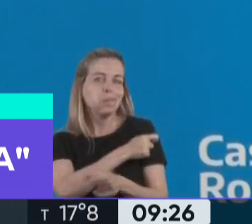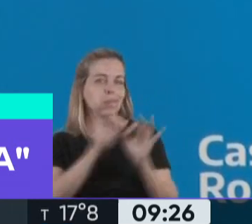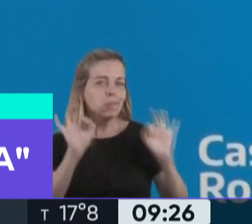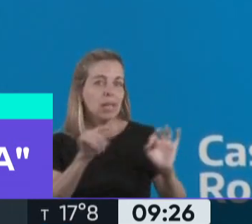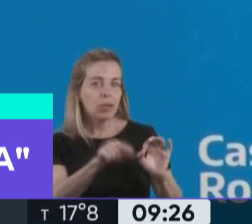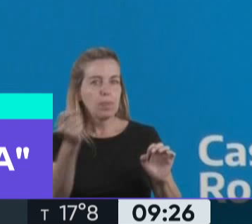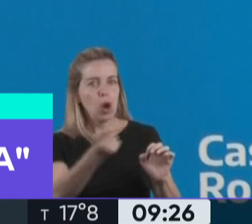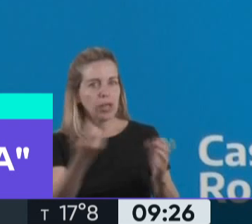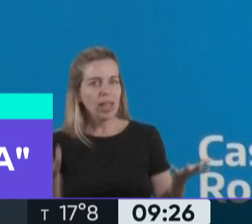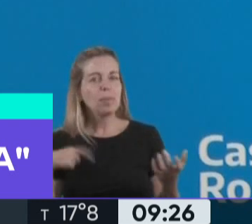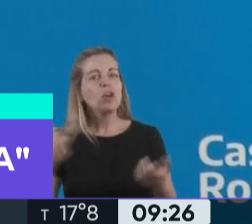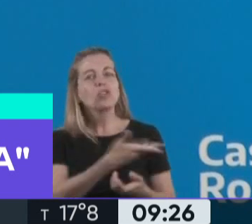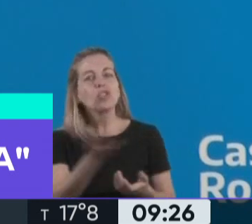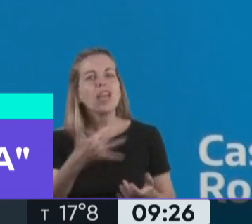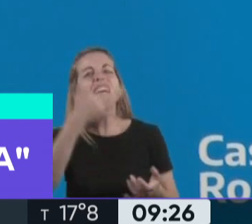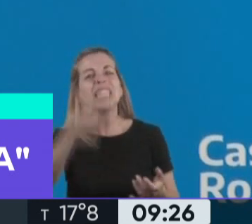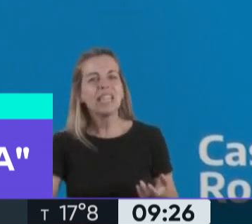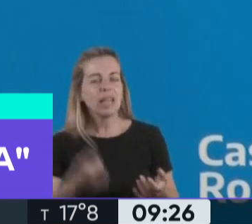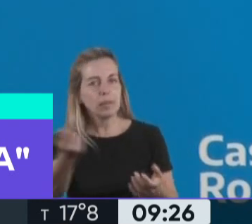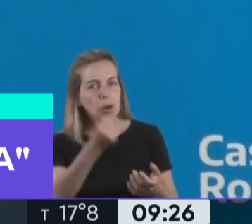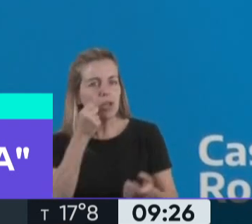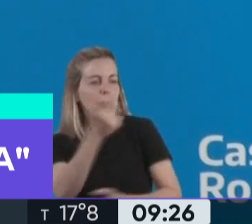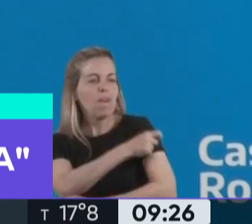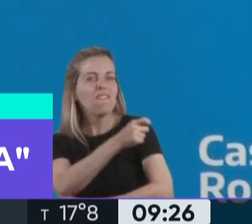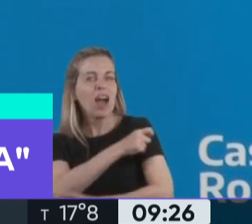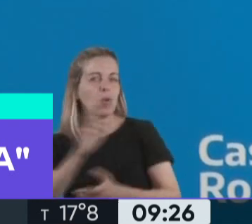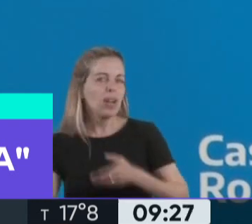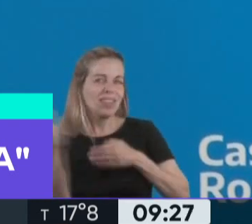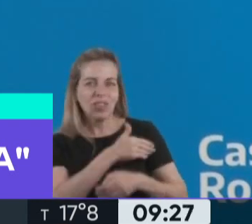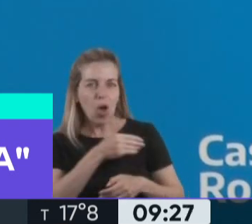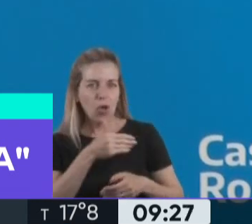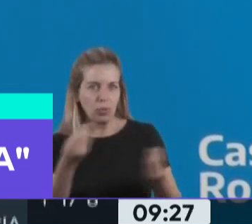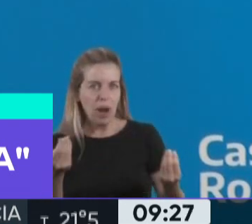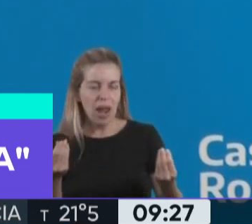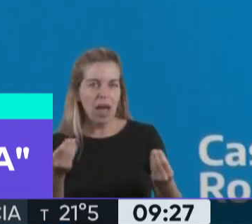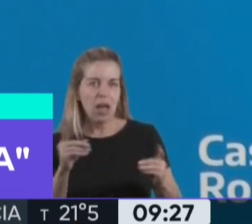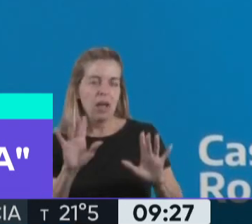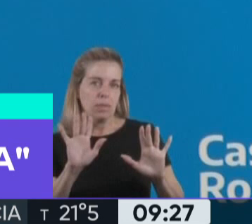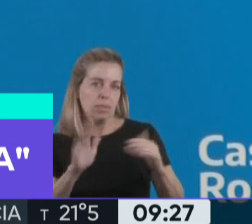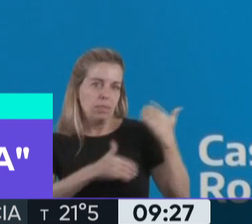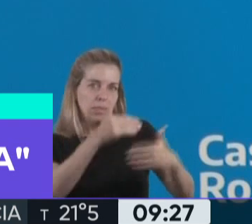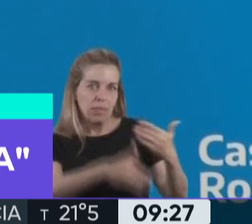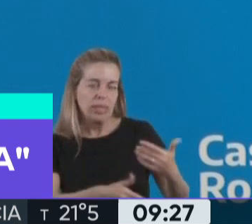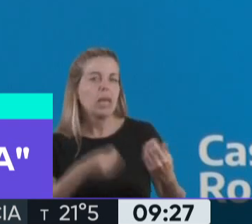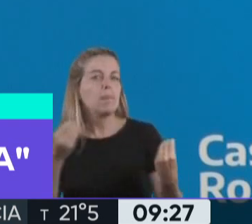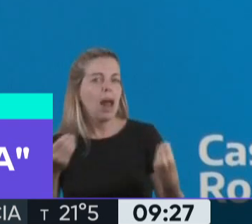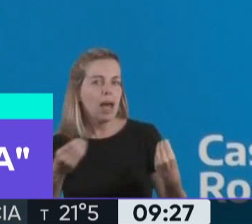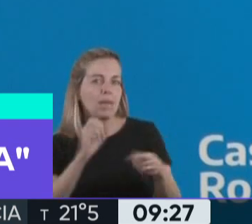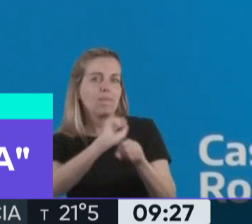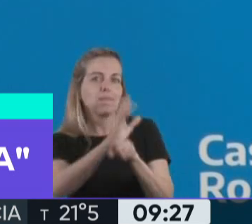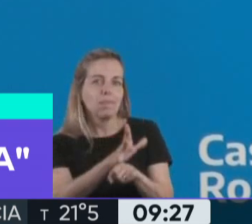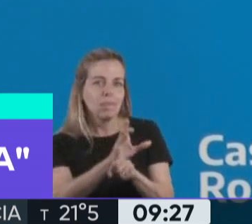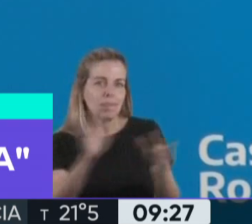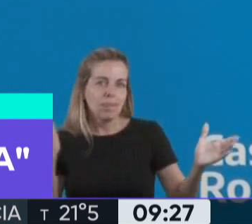ver con que la sociedad argentina entiende el compromiso que tiene que tener colectivamente para poder llevar adelante la lucha contra la